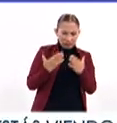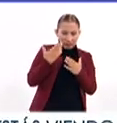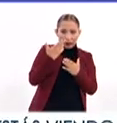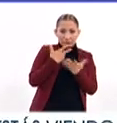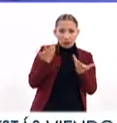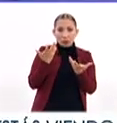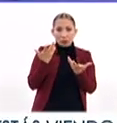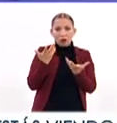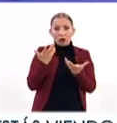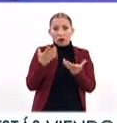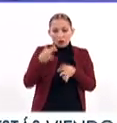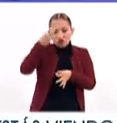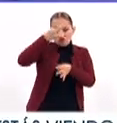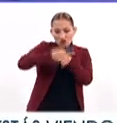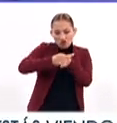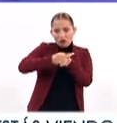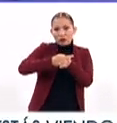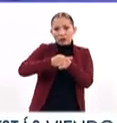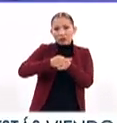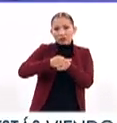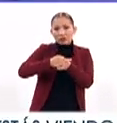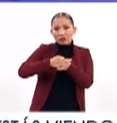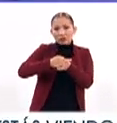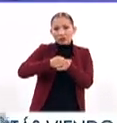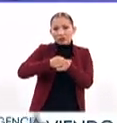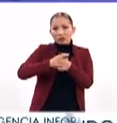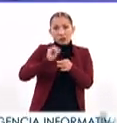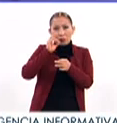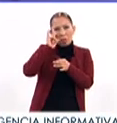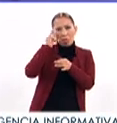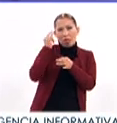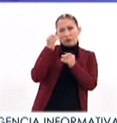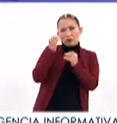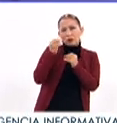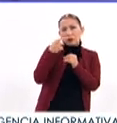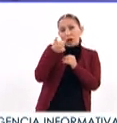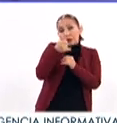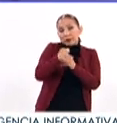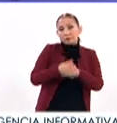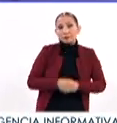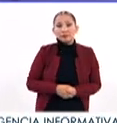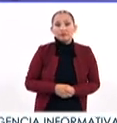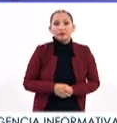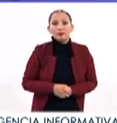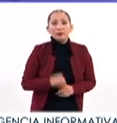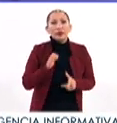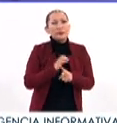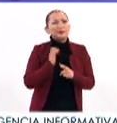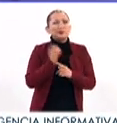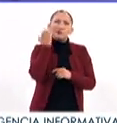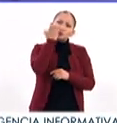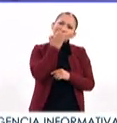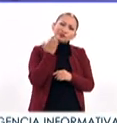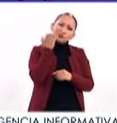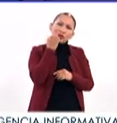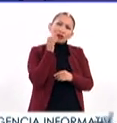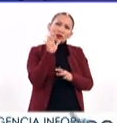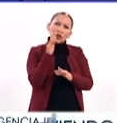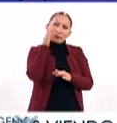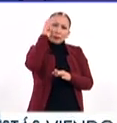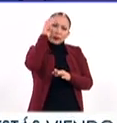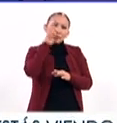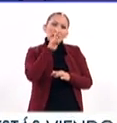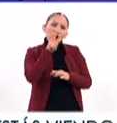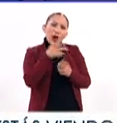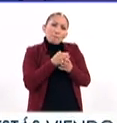la añadieron y entonces quedó, no se notaba mucho, pero así era, ¿no? Y entonces originalmente se pensó